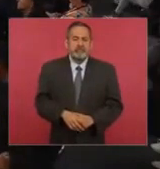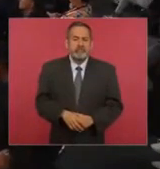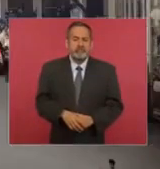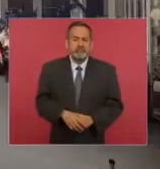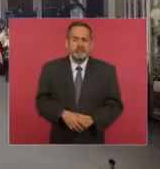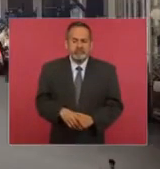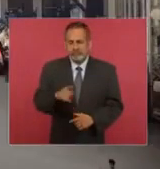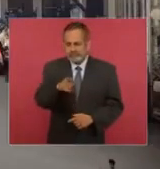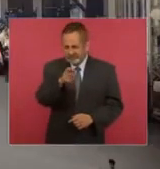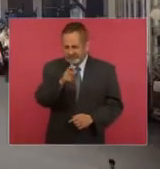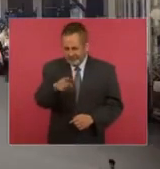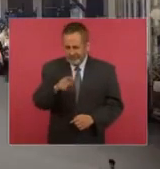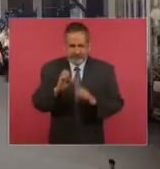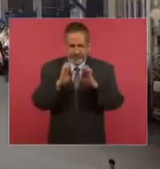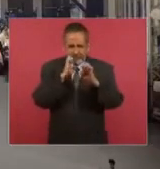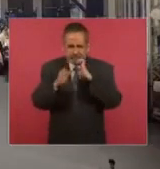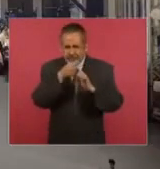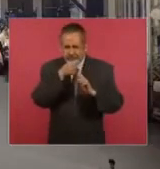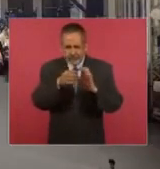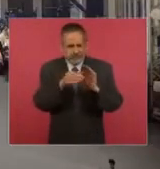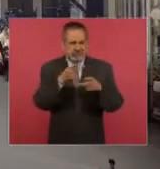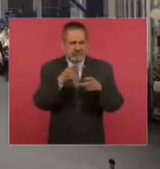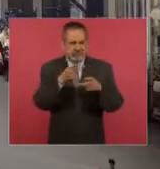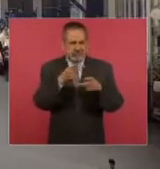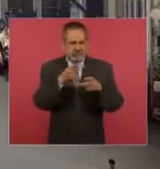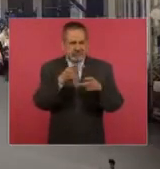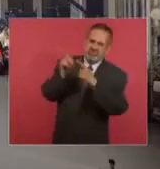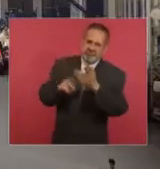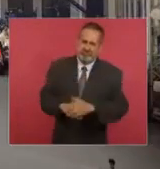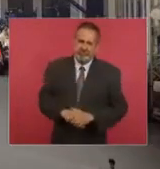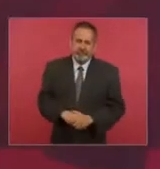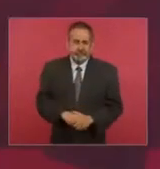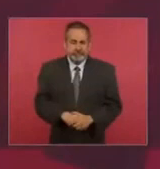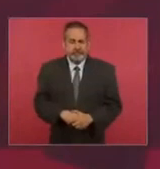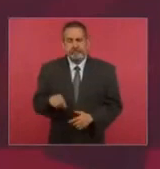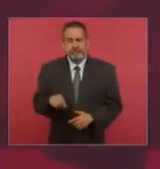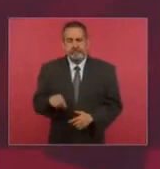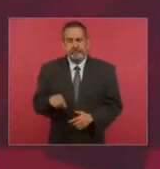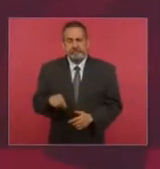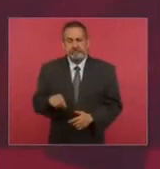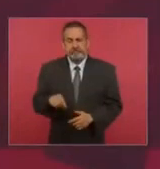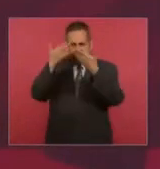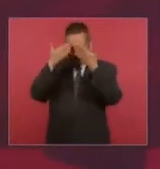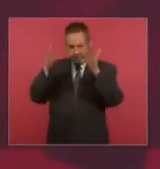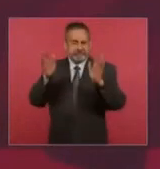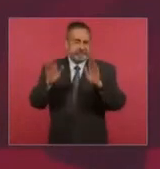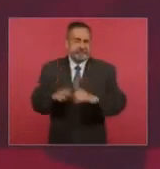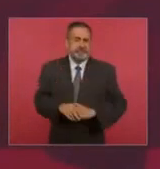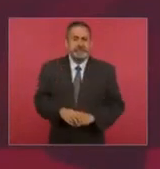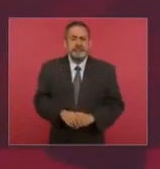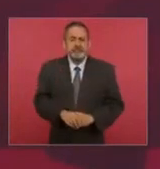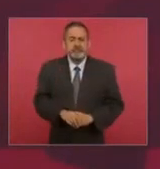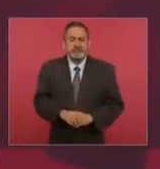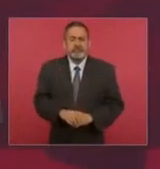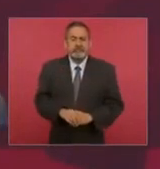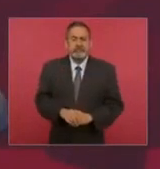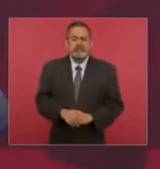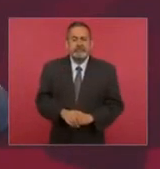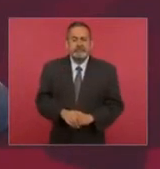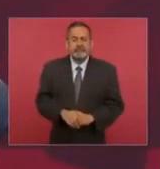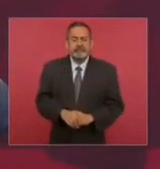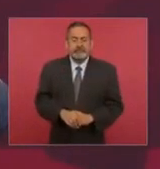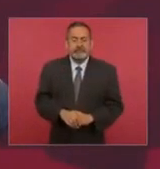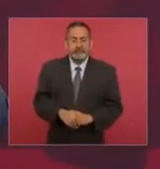una entrevista sí este y ayuda mucho pero es también